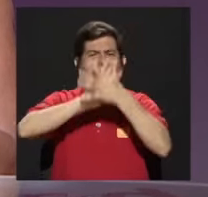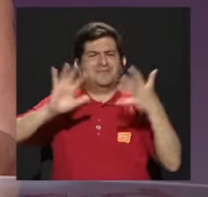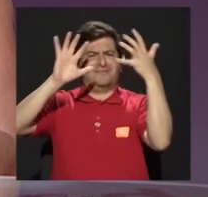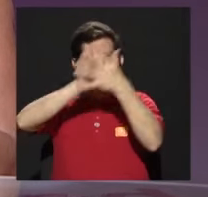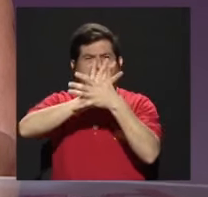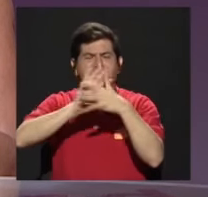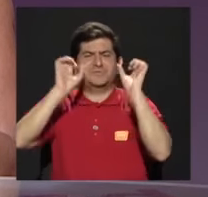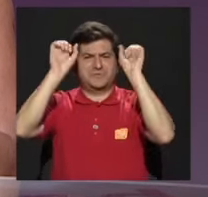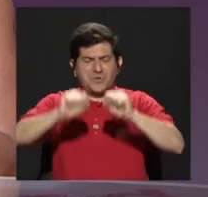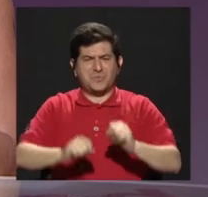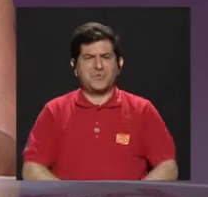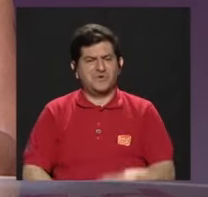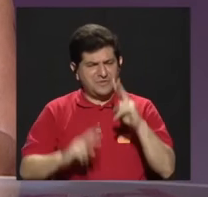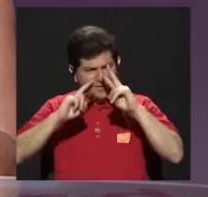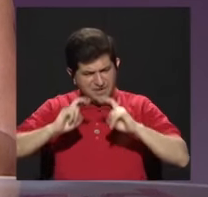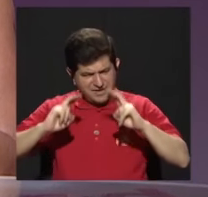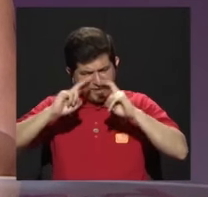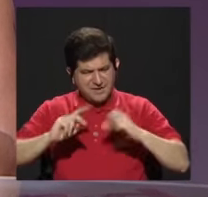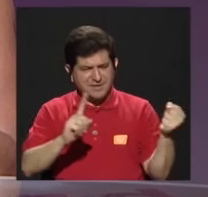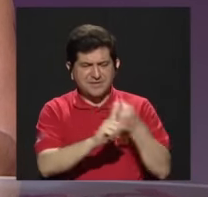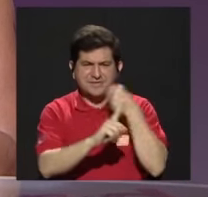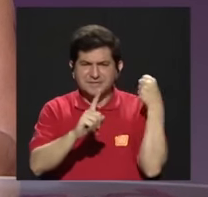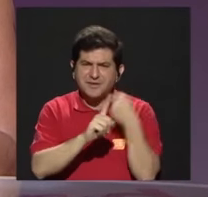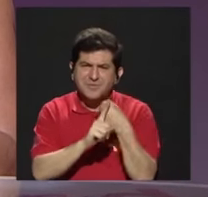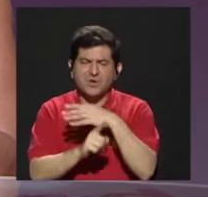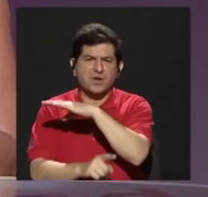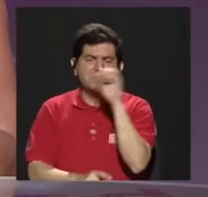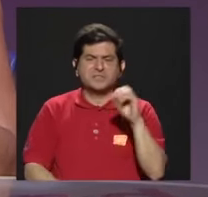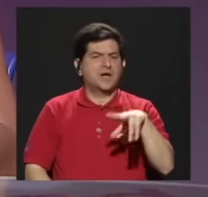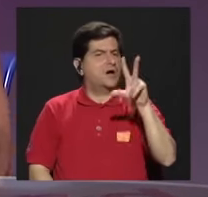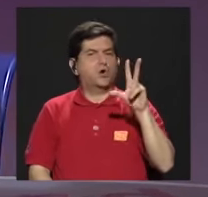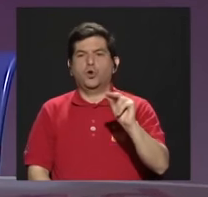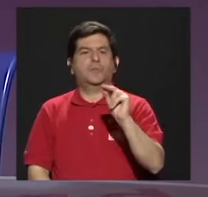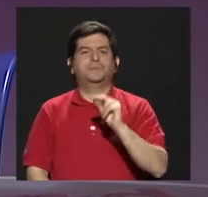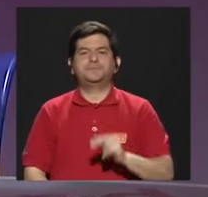poco para poder discernir cuándo es violencia y cuándo no.